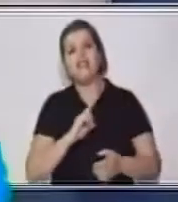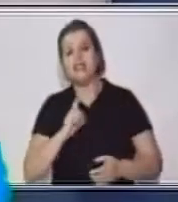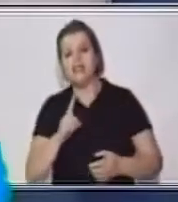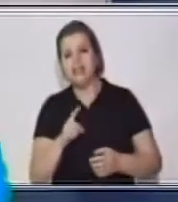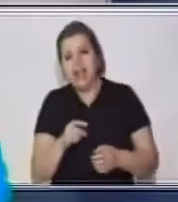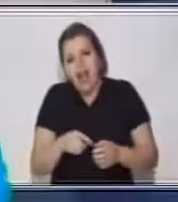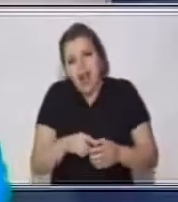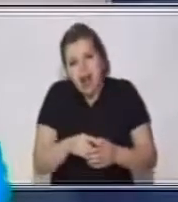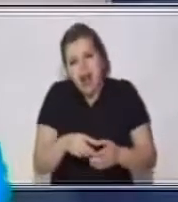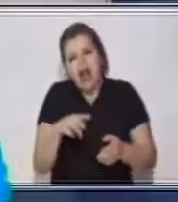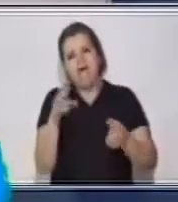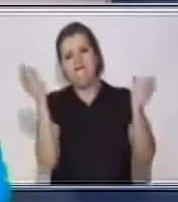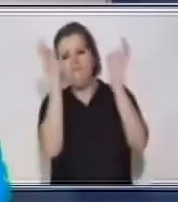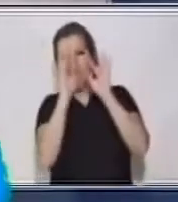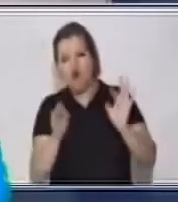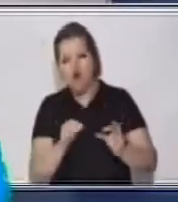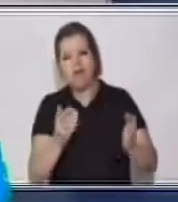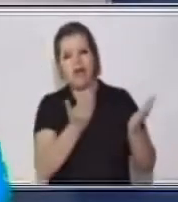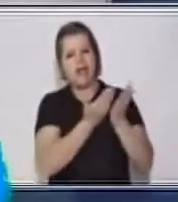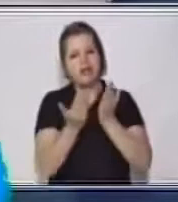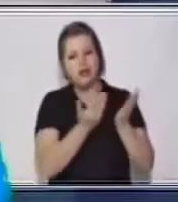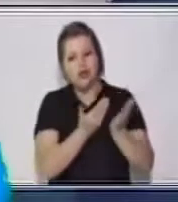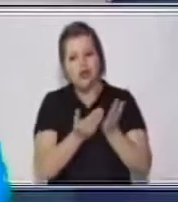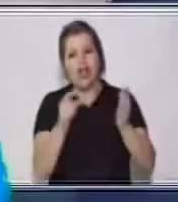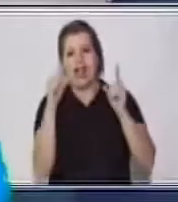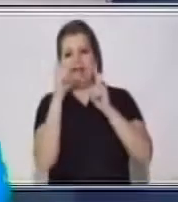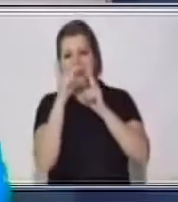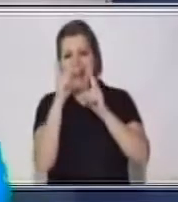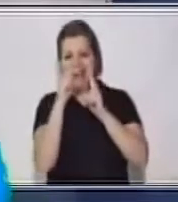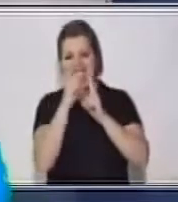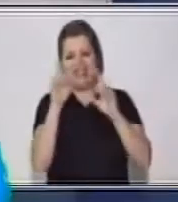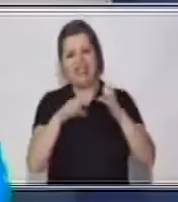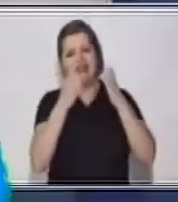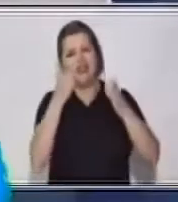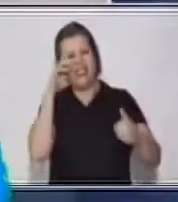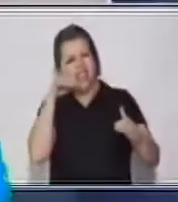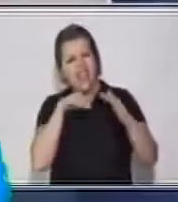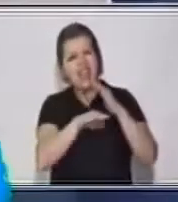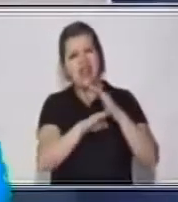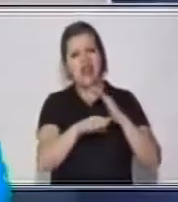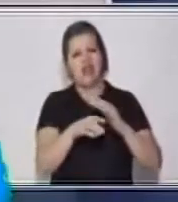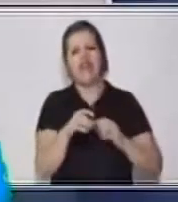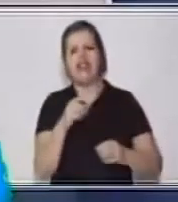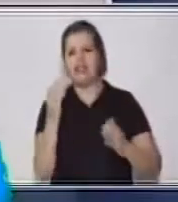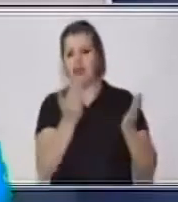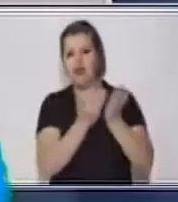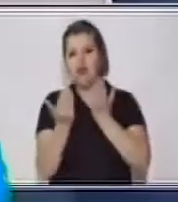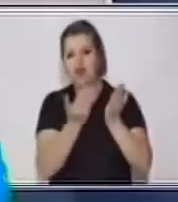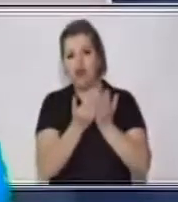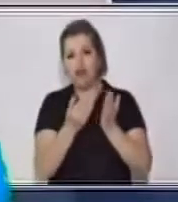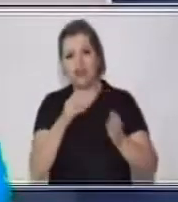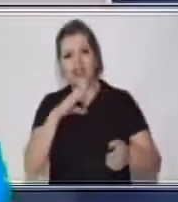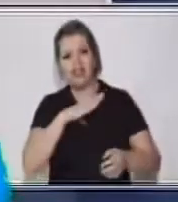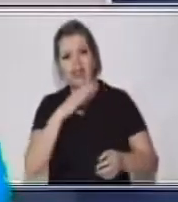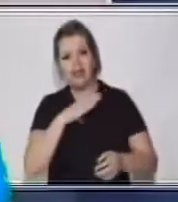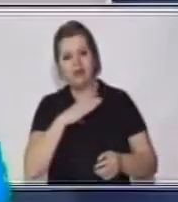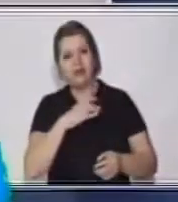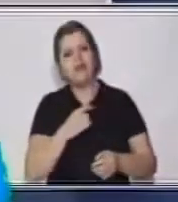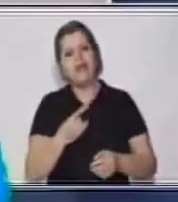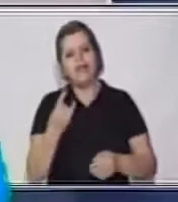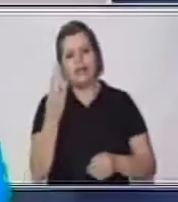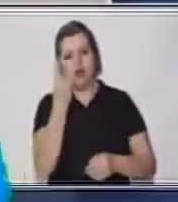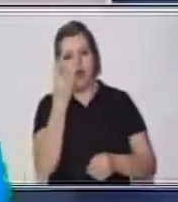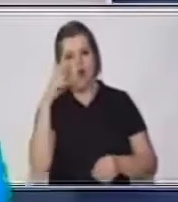a ver la estructura de cada una de ellas. Entonces, dentro de estas estructuras existen las unidades